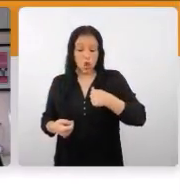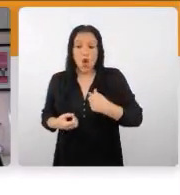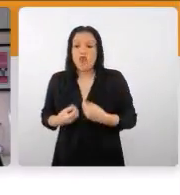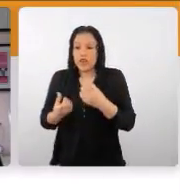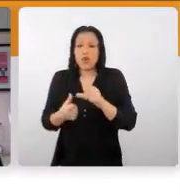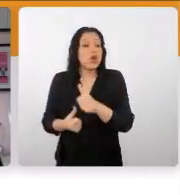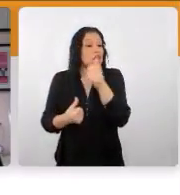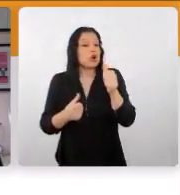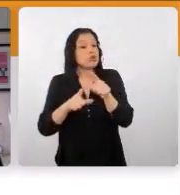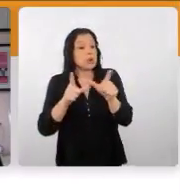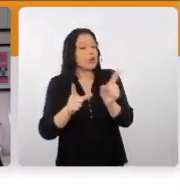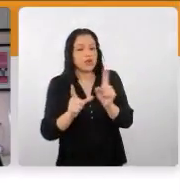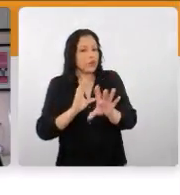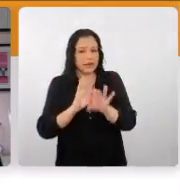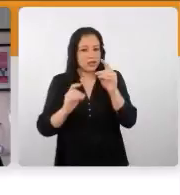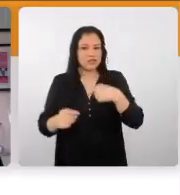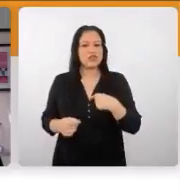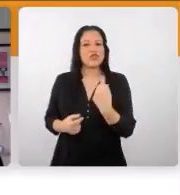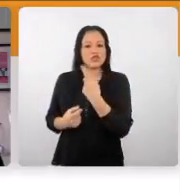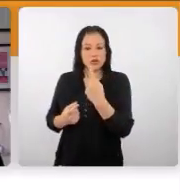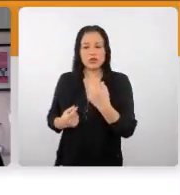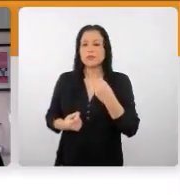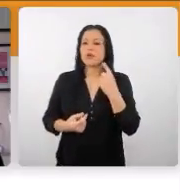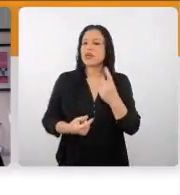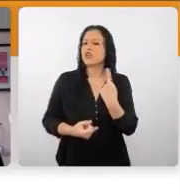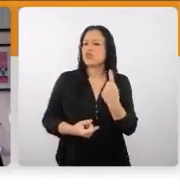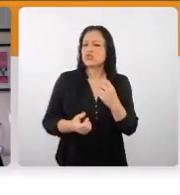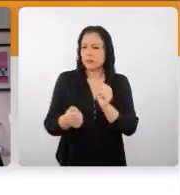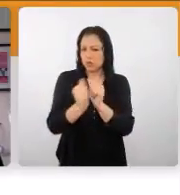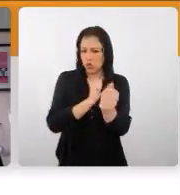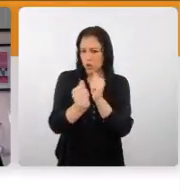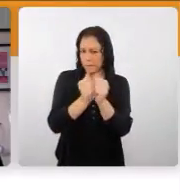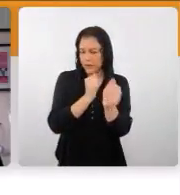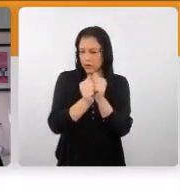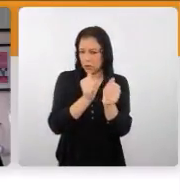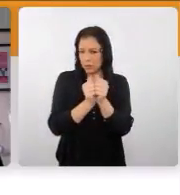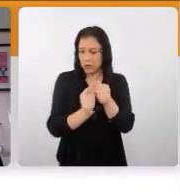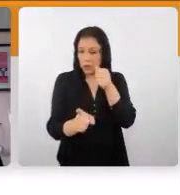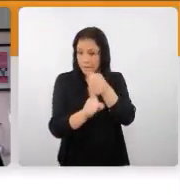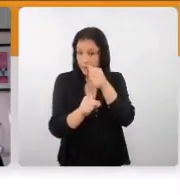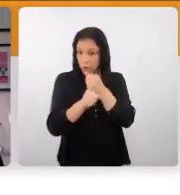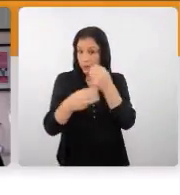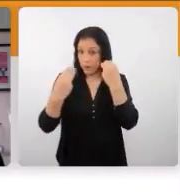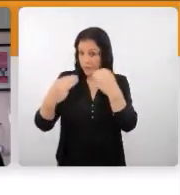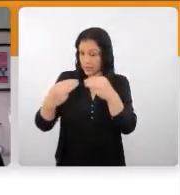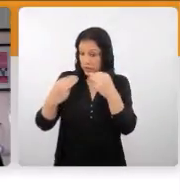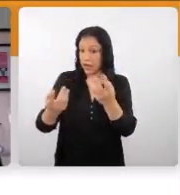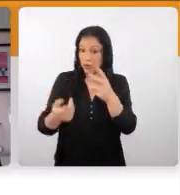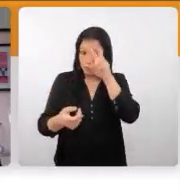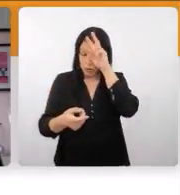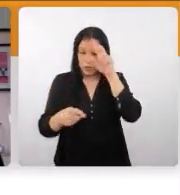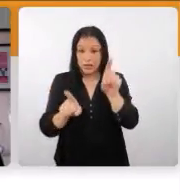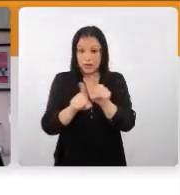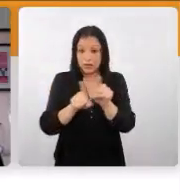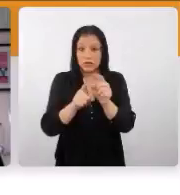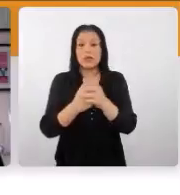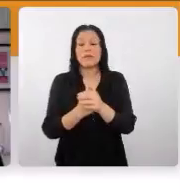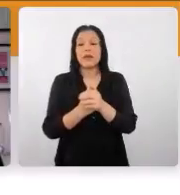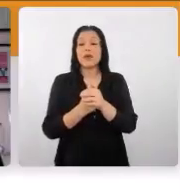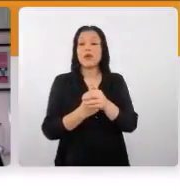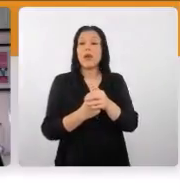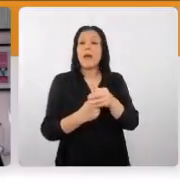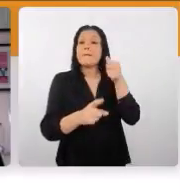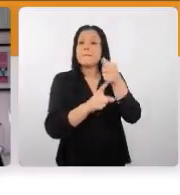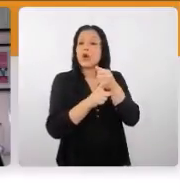lo puedan tener? Porque no solamente estamos compitiendo con nuestro mercado, ¿sí? Estamos compitiendo con el mismo mercado alemán,